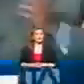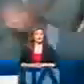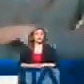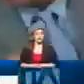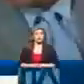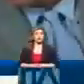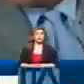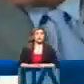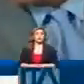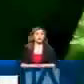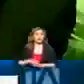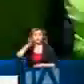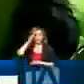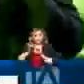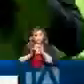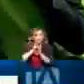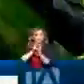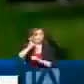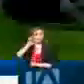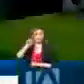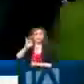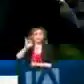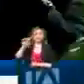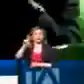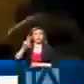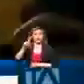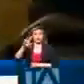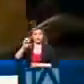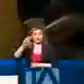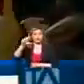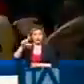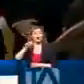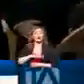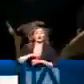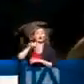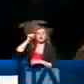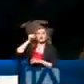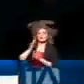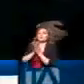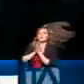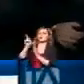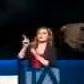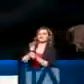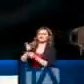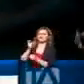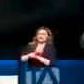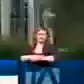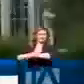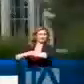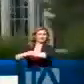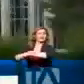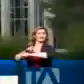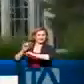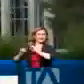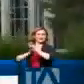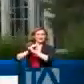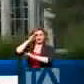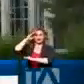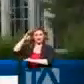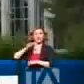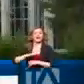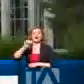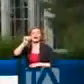Una vez más, la Interpol negó una solicitud roja para un exfuncionario del gobierno anterior. Esta vez para Vinicio Alvarado, por considerar que